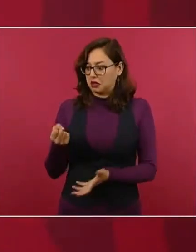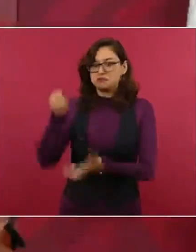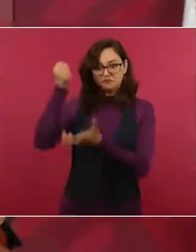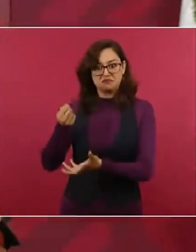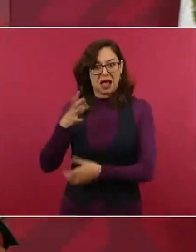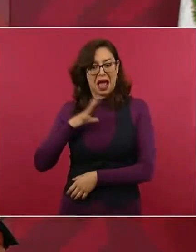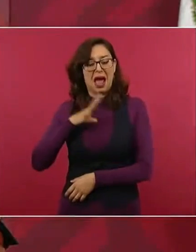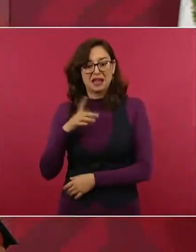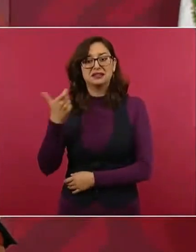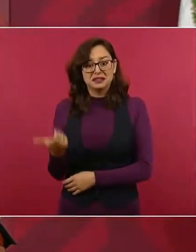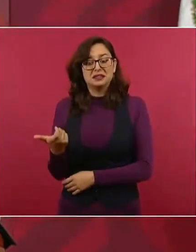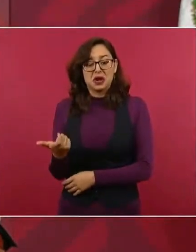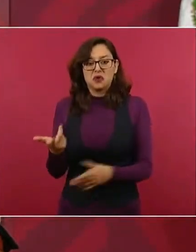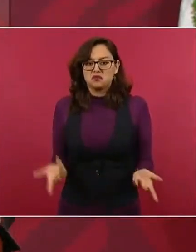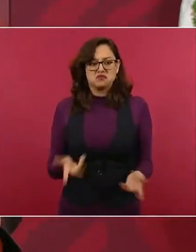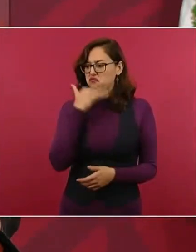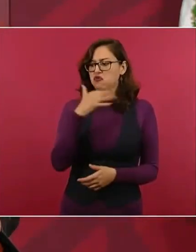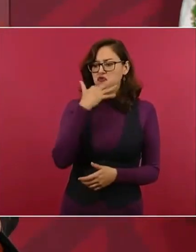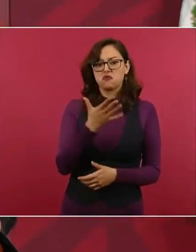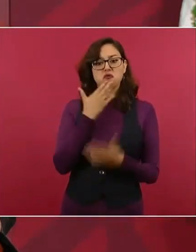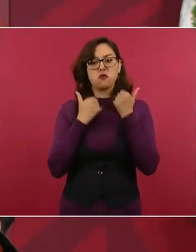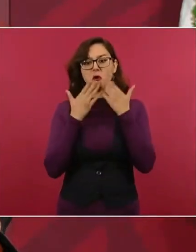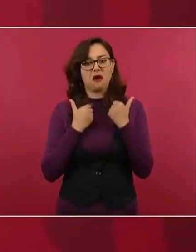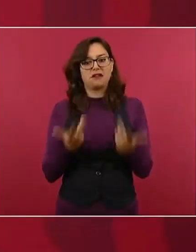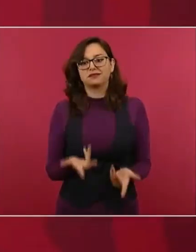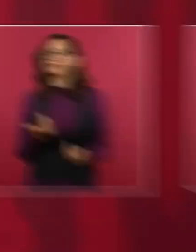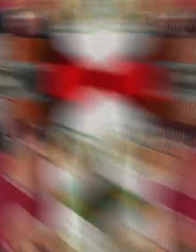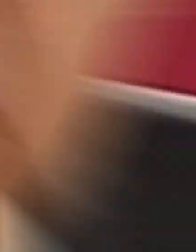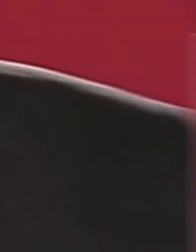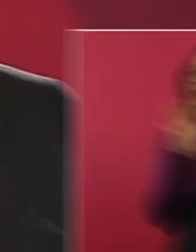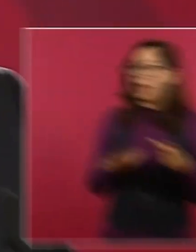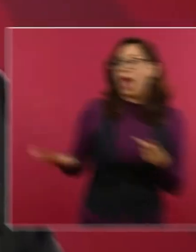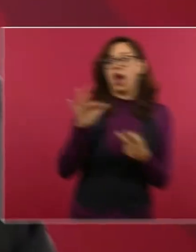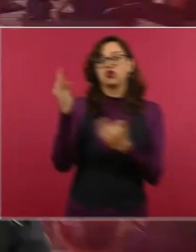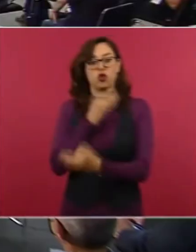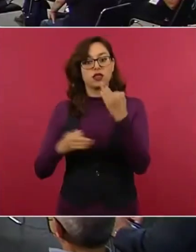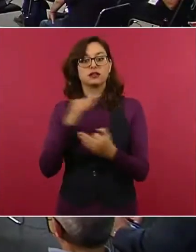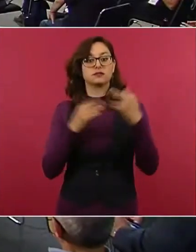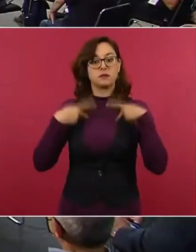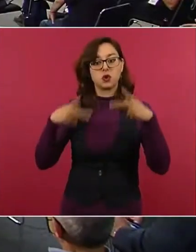presupuesto, porque como no hay corrupción, nos alcanza el presupuesto.